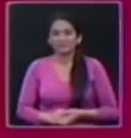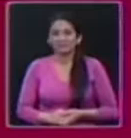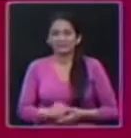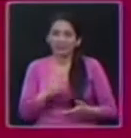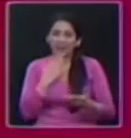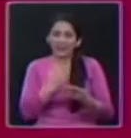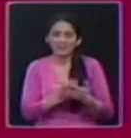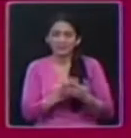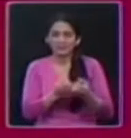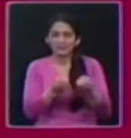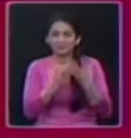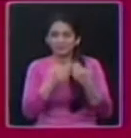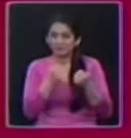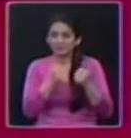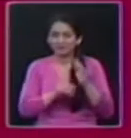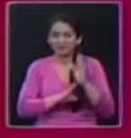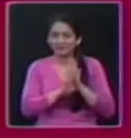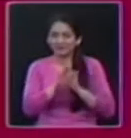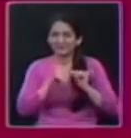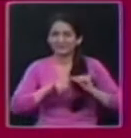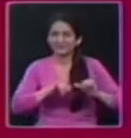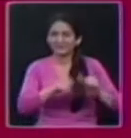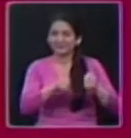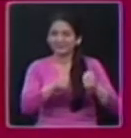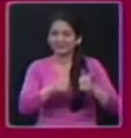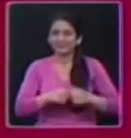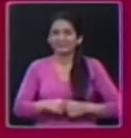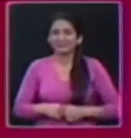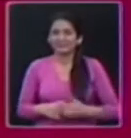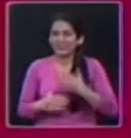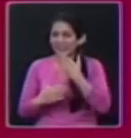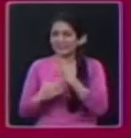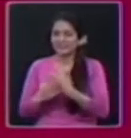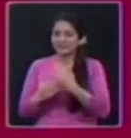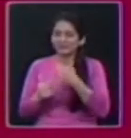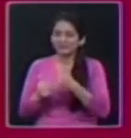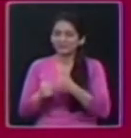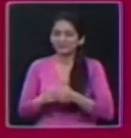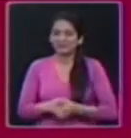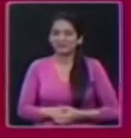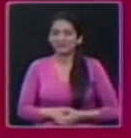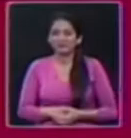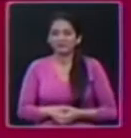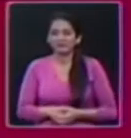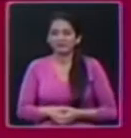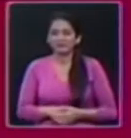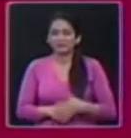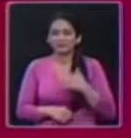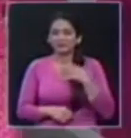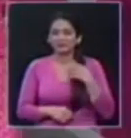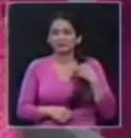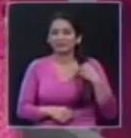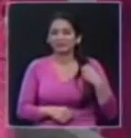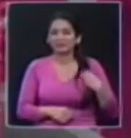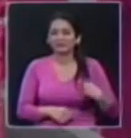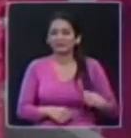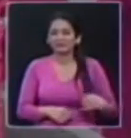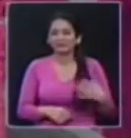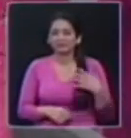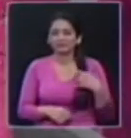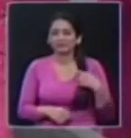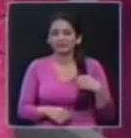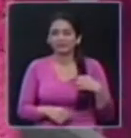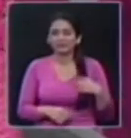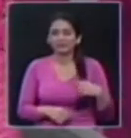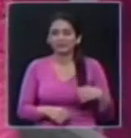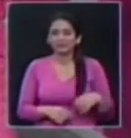muchas gracias por acompañarnos y adelante con esta iniciativa, que les vaya muy bien. Muchas gracias, María Antonieta. Gracias por la invitación. Encantada. Y amigos televidentes, a ustedes los invitamos